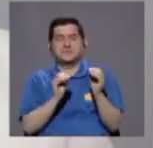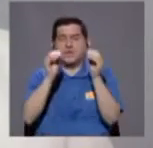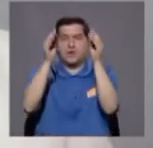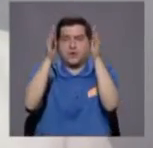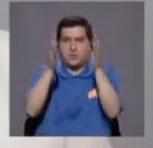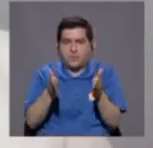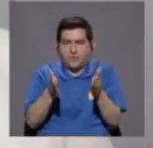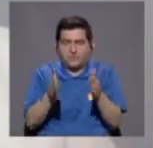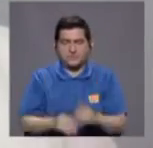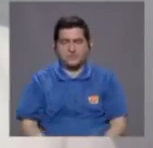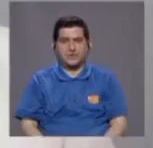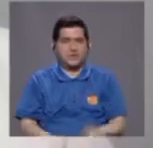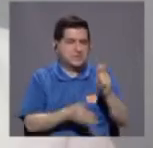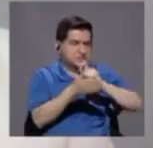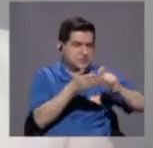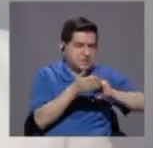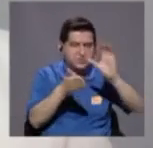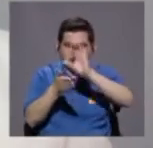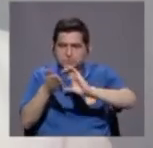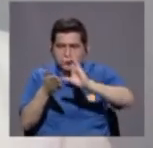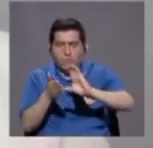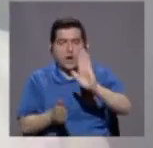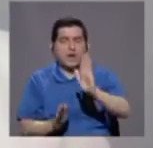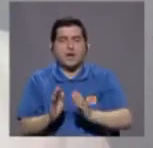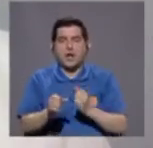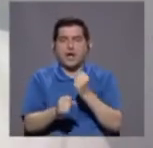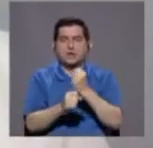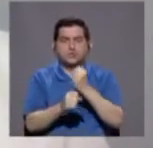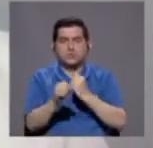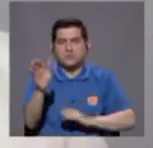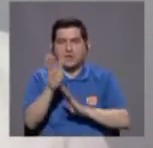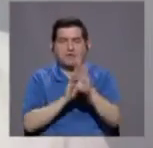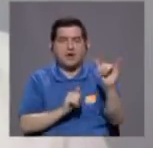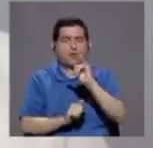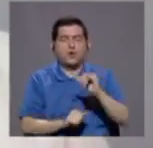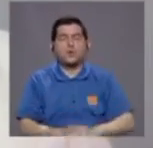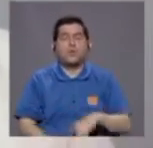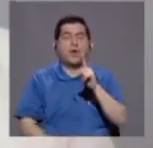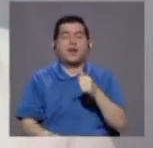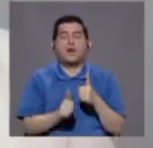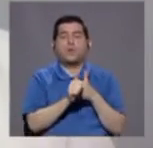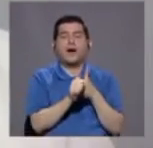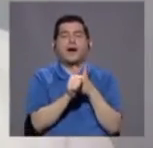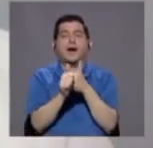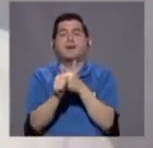maestros y profesores desarrollen su trabajo como si fueran apóstoles,